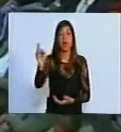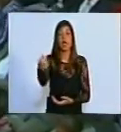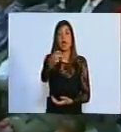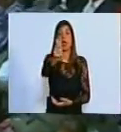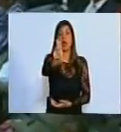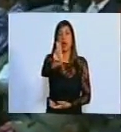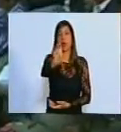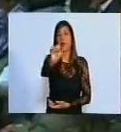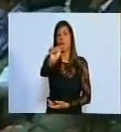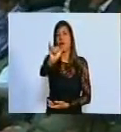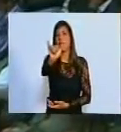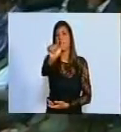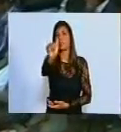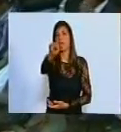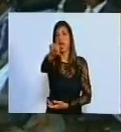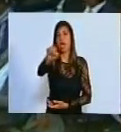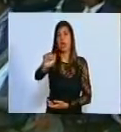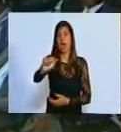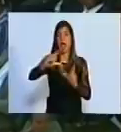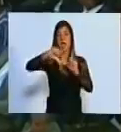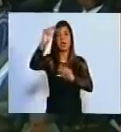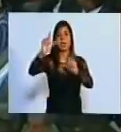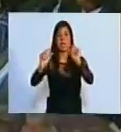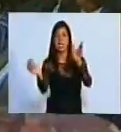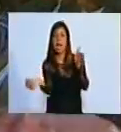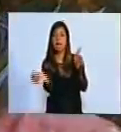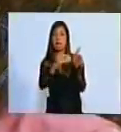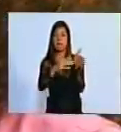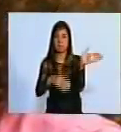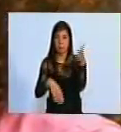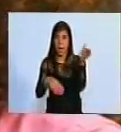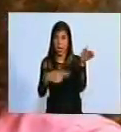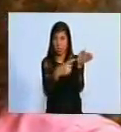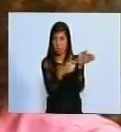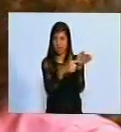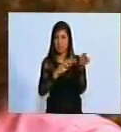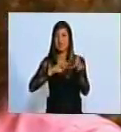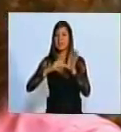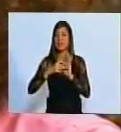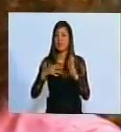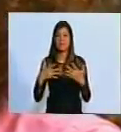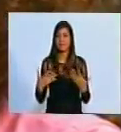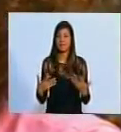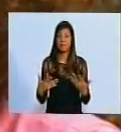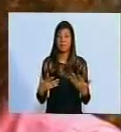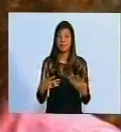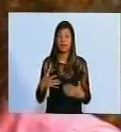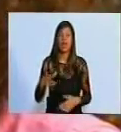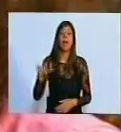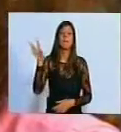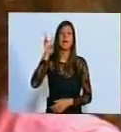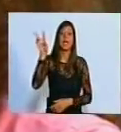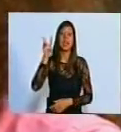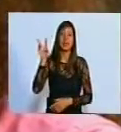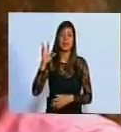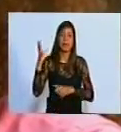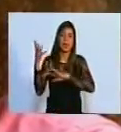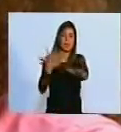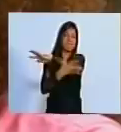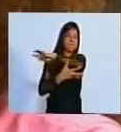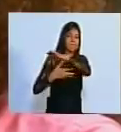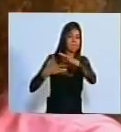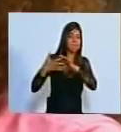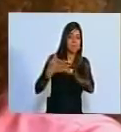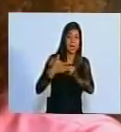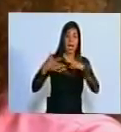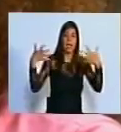colocarla en una estrella en nuestro pabellón nacional. Y es que el país estaba devastado. La guerra